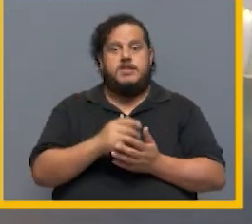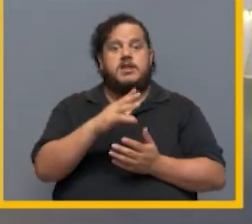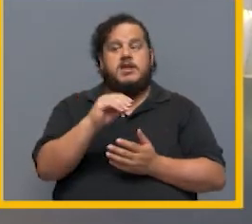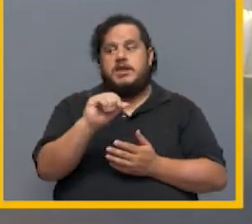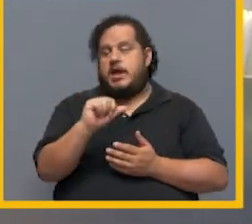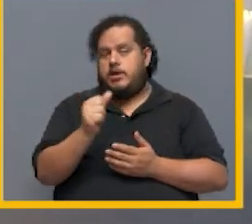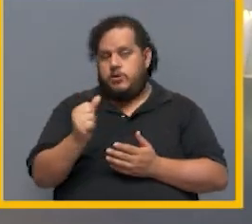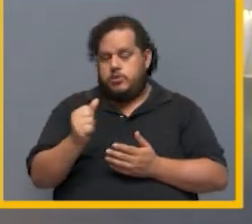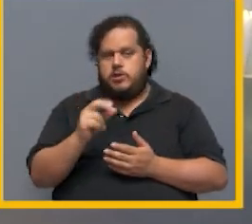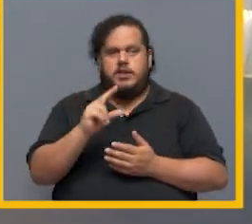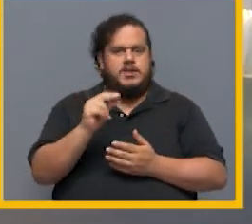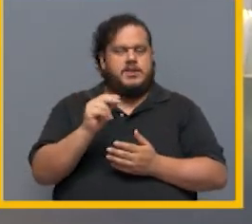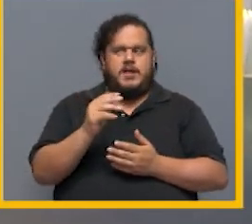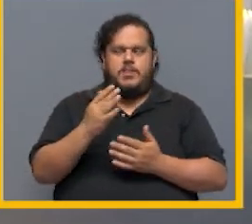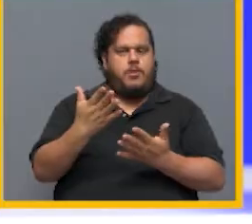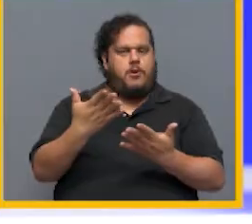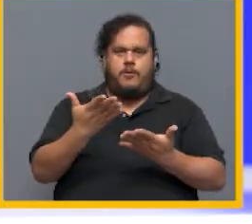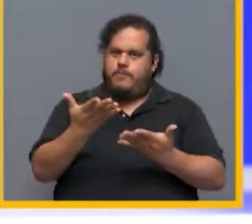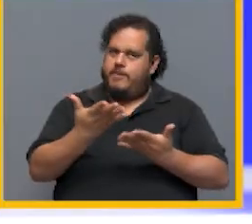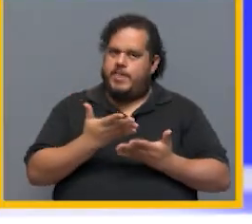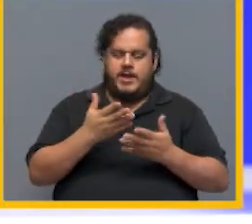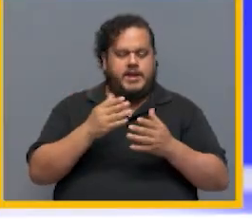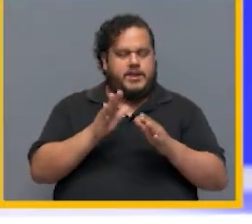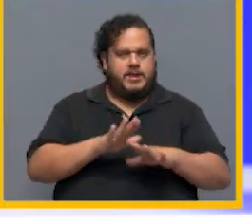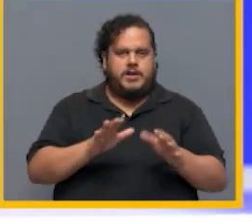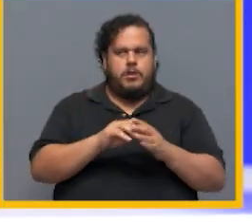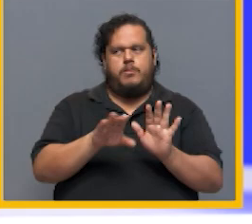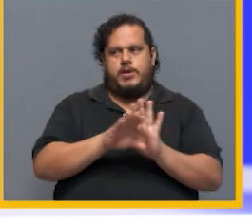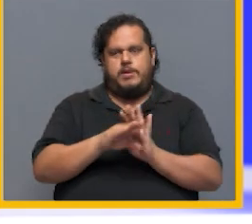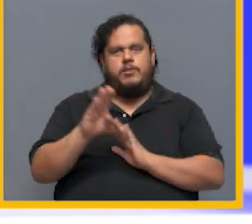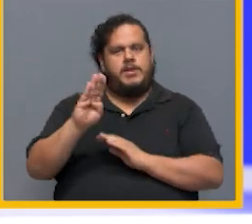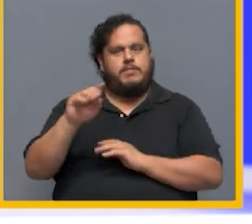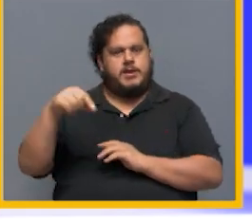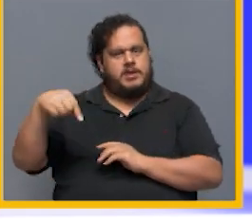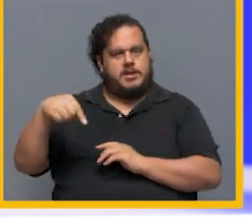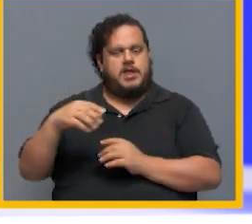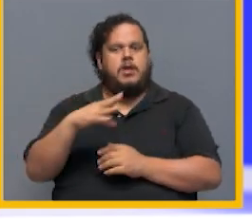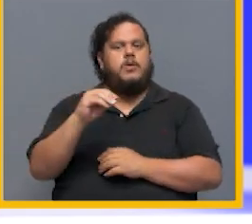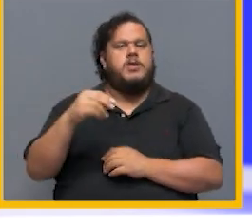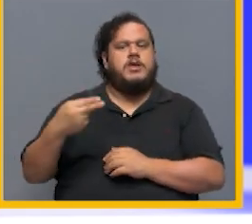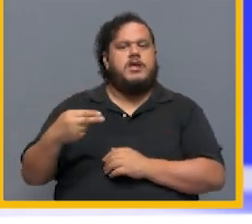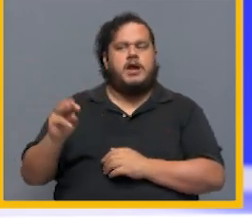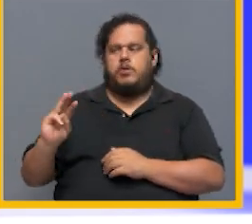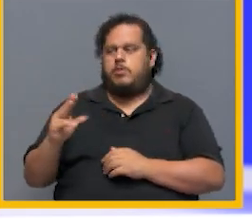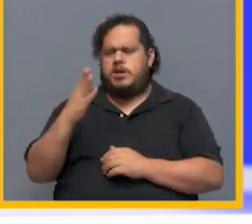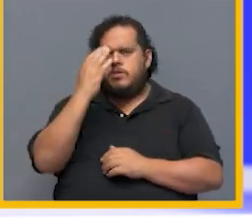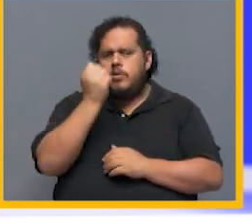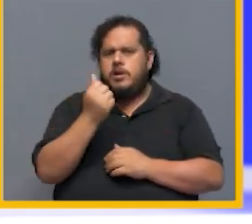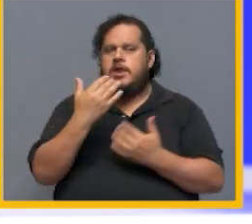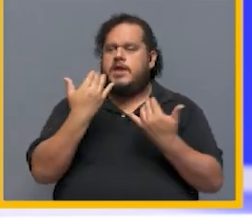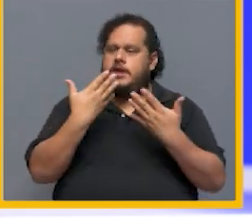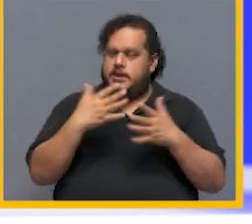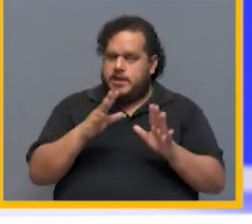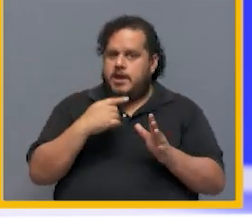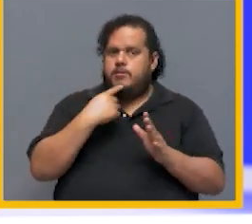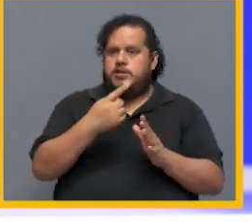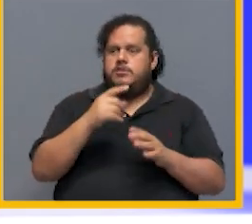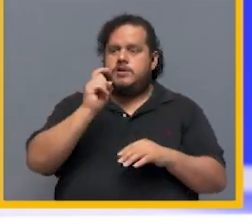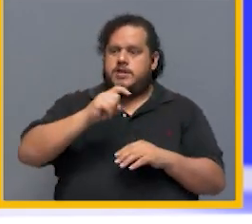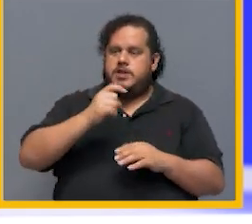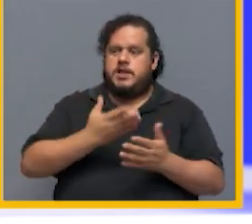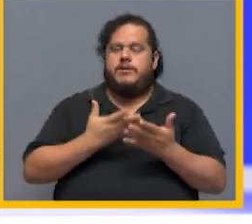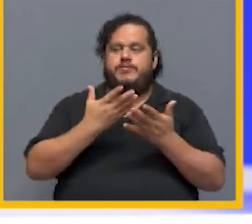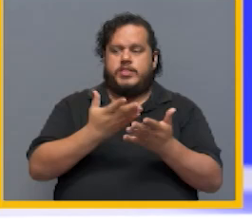otros que no me dejarían tan tranquilo, como el de Vladimir Quesada y como el de Harold Wallace, porque hemos dicho que se necesita dar